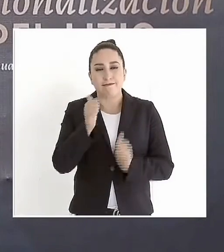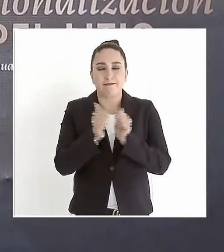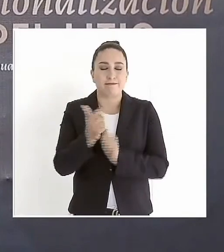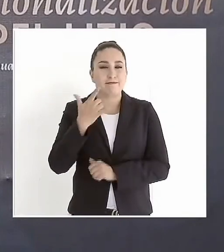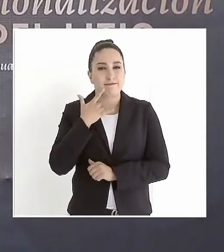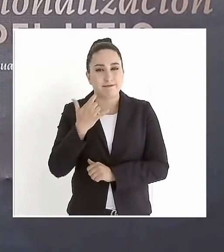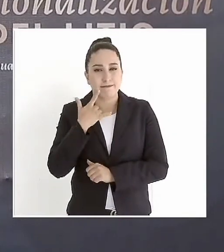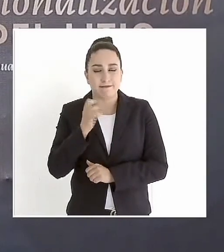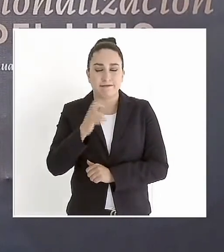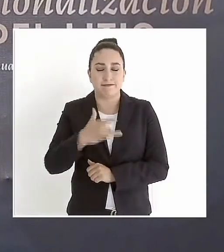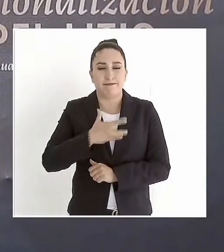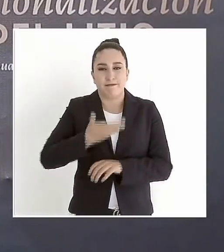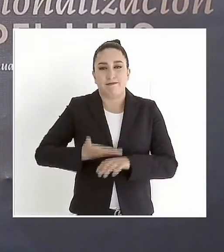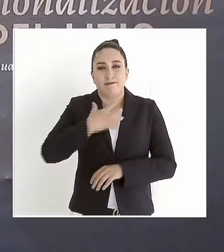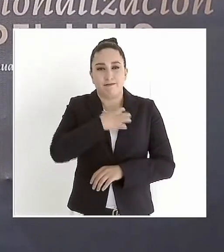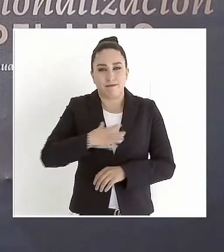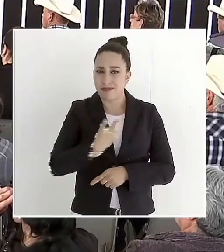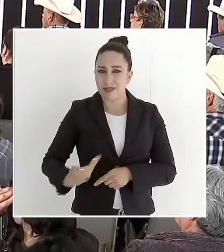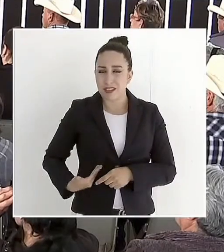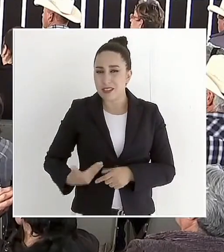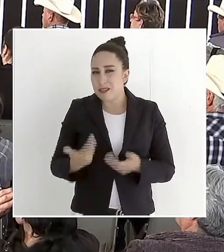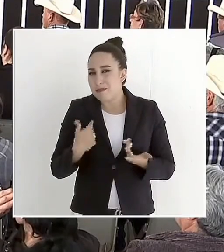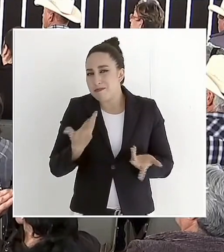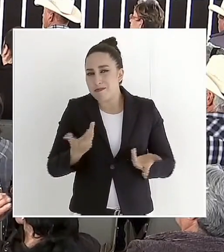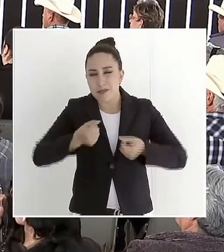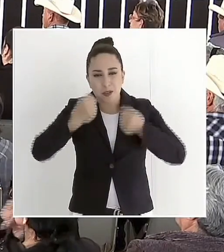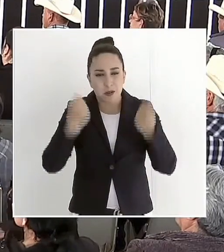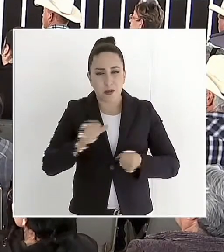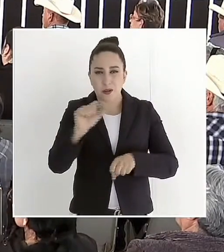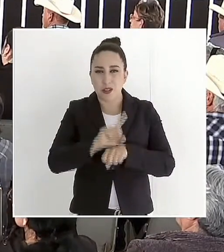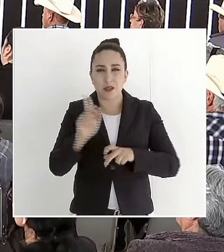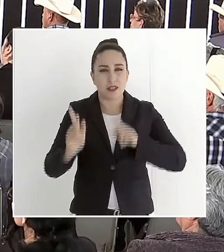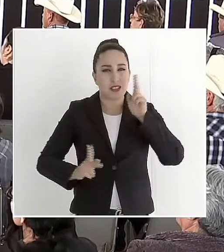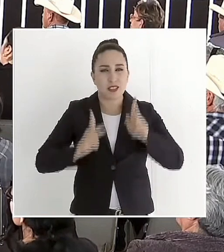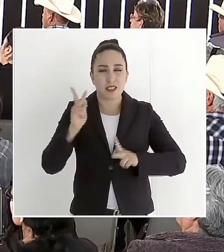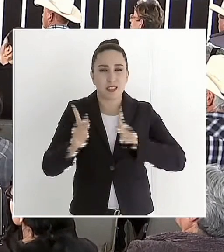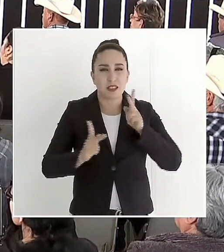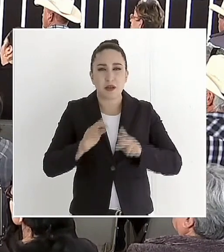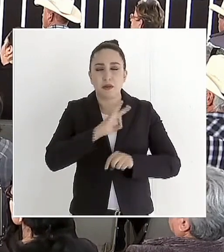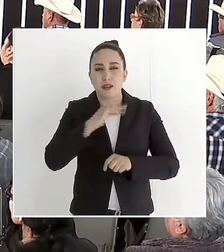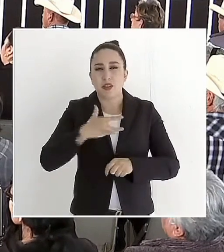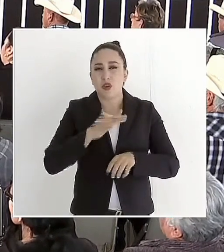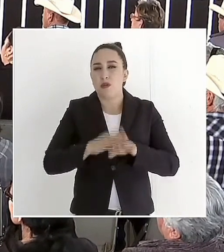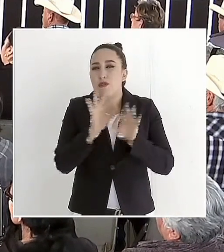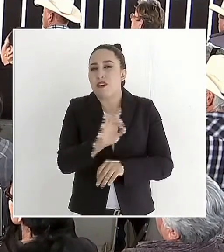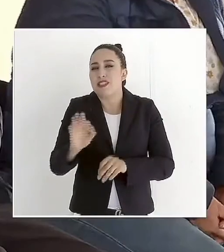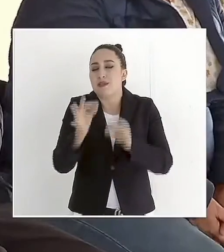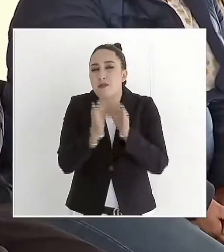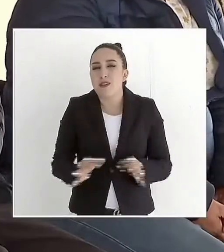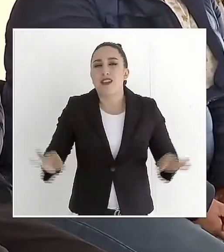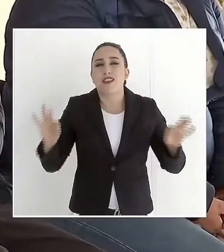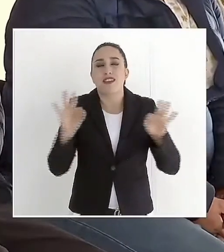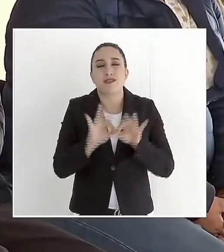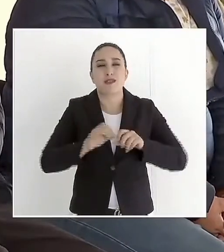Sonora en el Noroeste mexicano en costas del Golfo de California desde Sonora y en acto oficial López Obrador